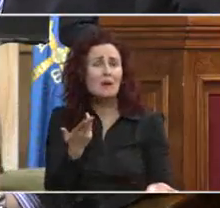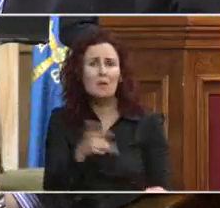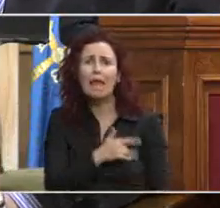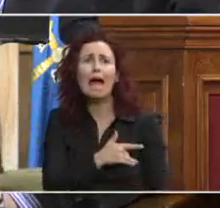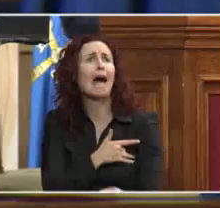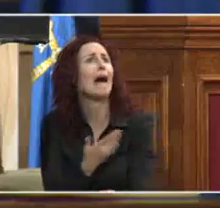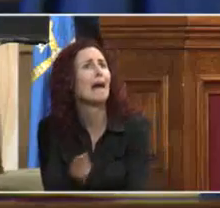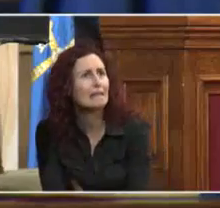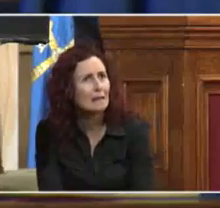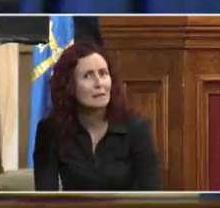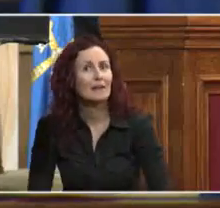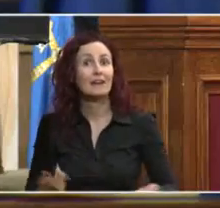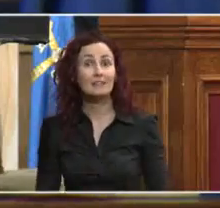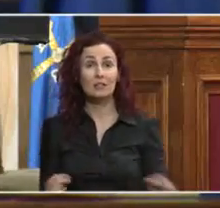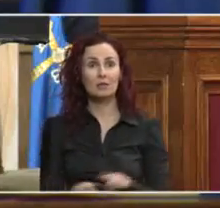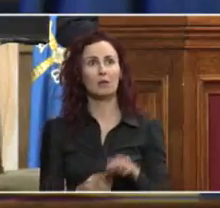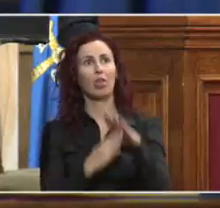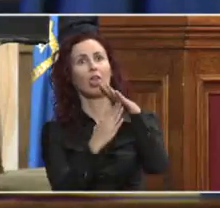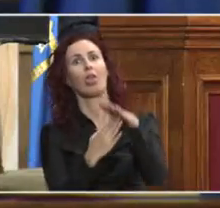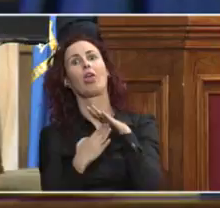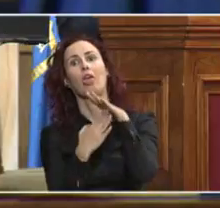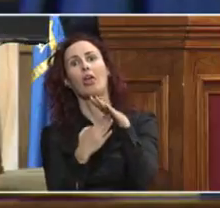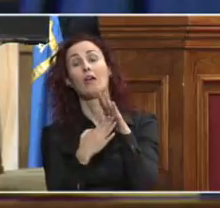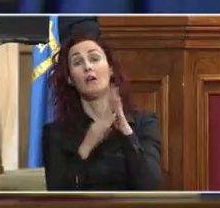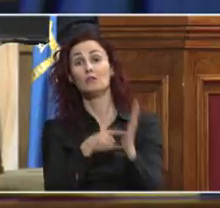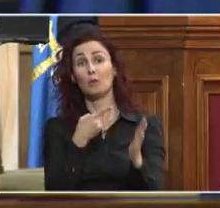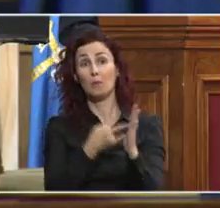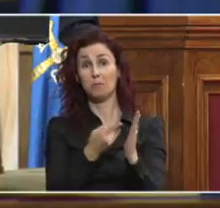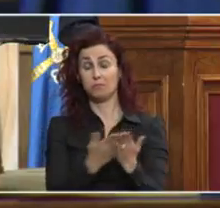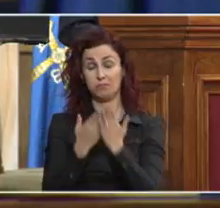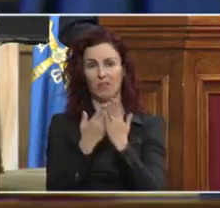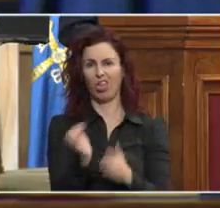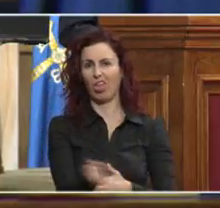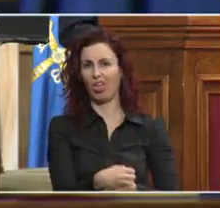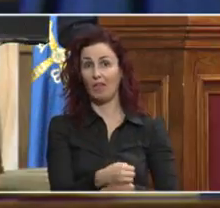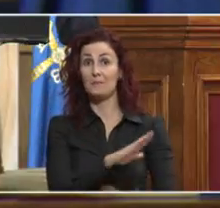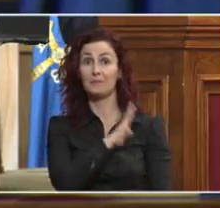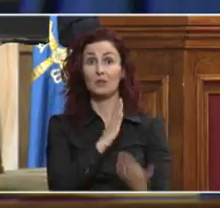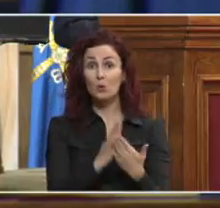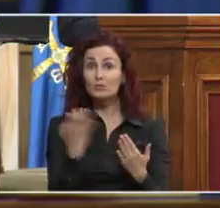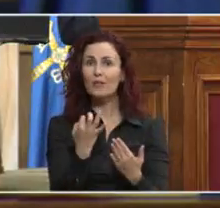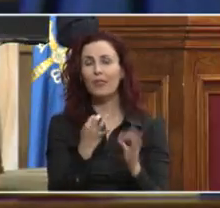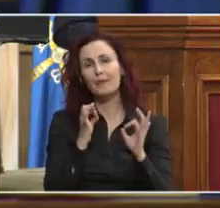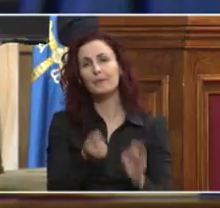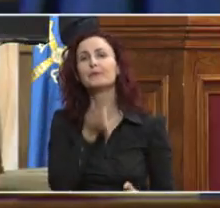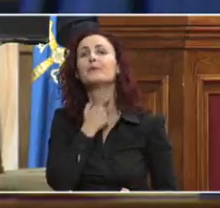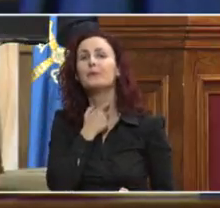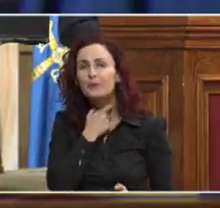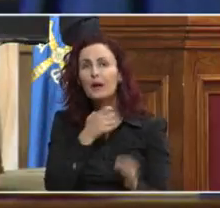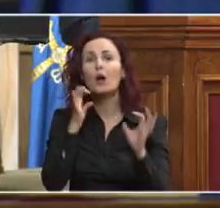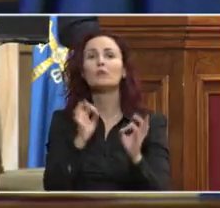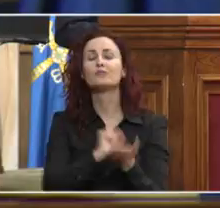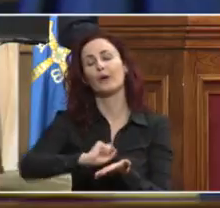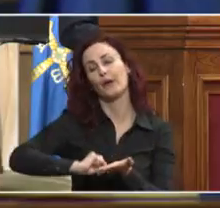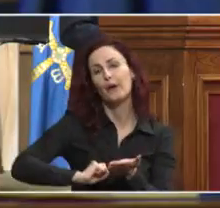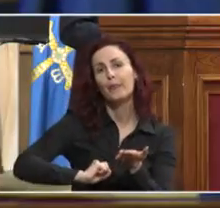desgraciada. Se había quedado varada en un plan de estudios donde nadie la quería. En un curso había que dar fonética, ortografía, gramática